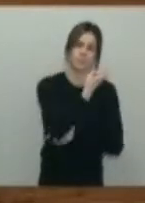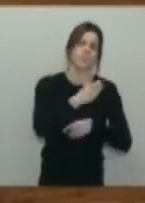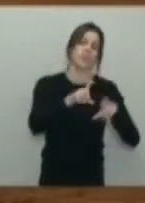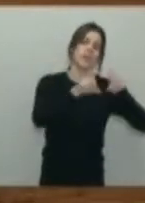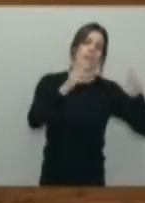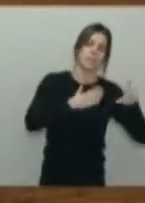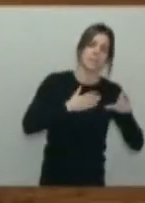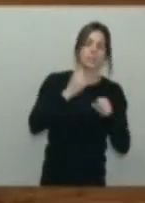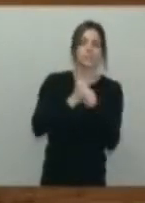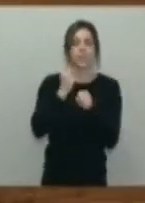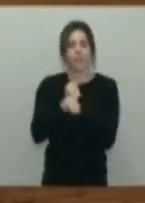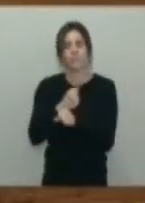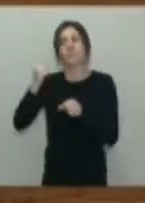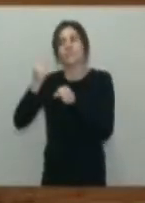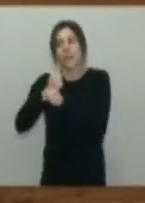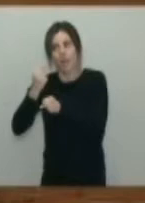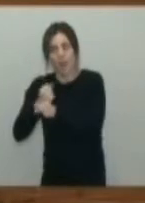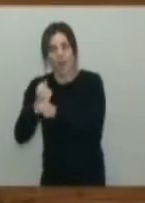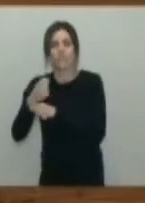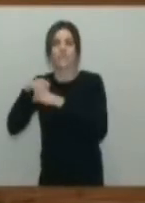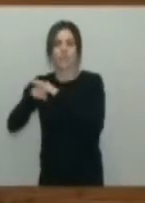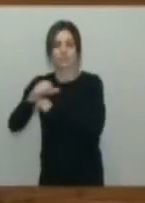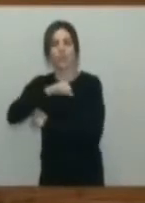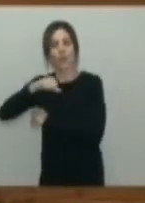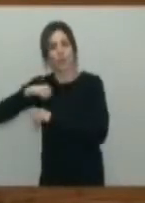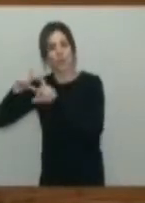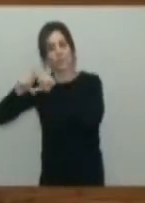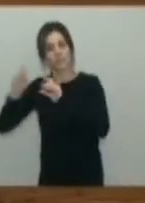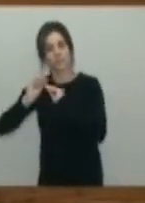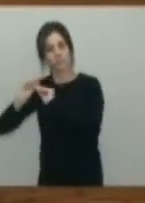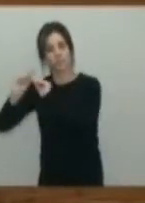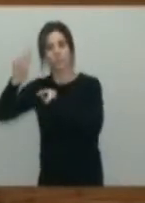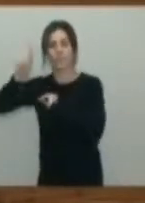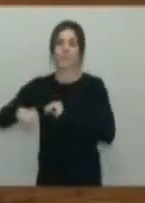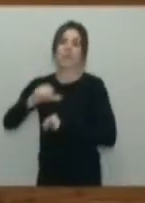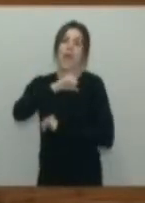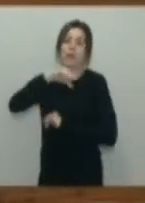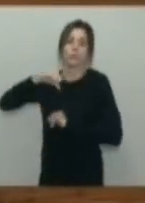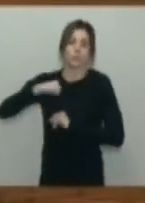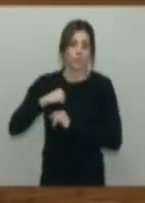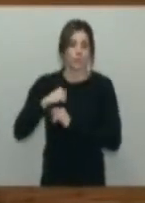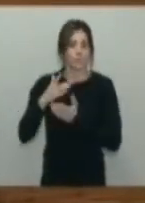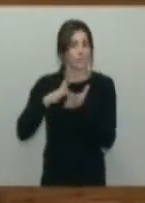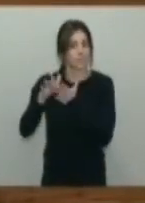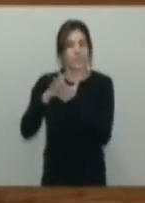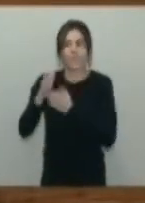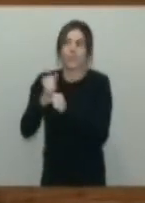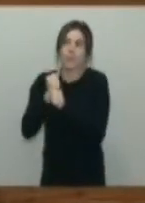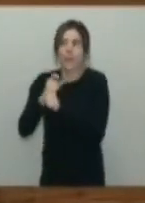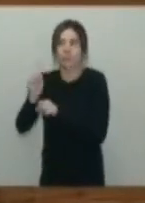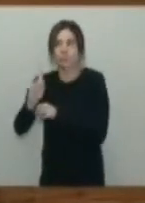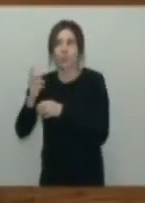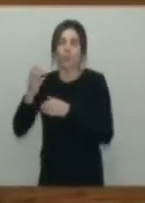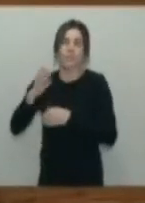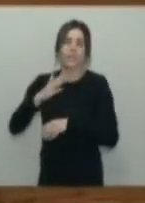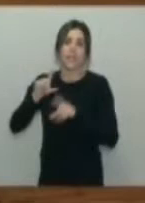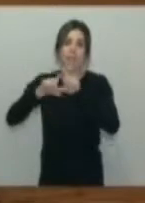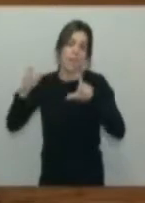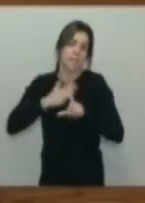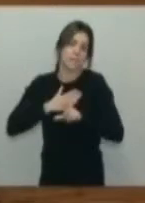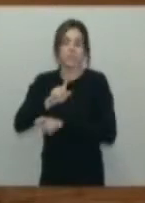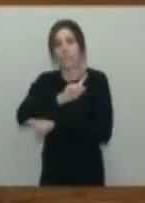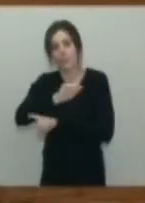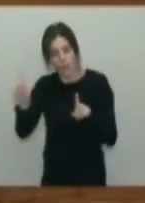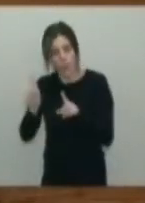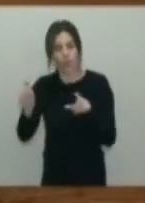trabajadores que participan en la gestión de sus propias empresas y autónomos que no son ni trabajadores ni empresarios propiamente dichos, por mucho